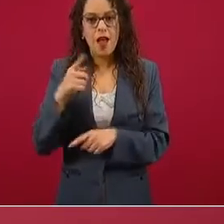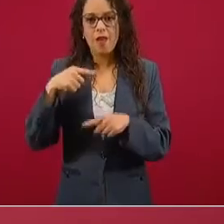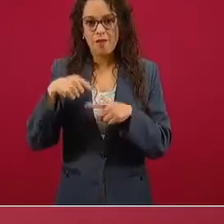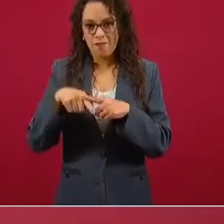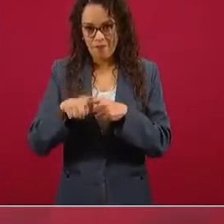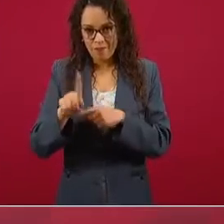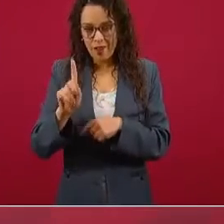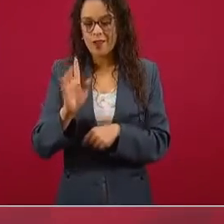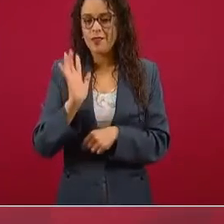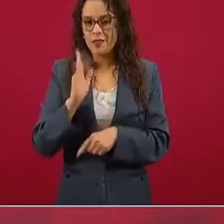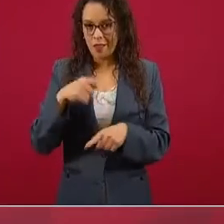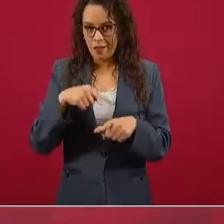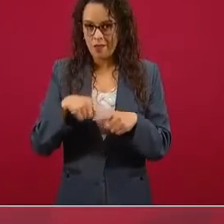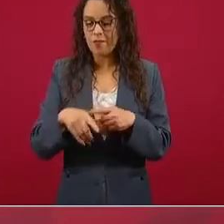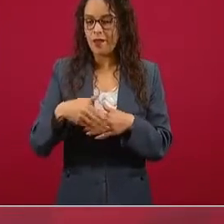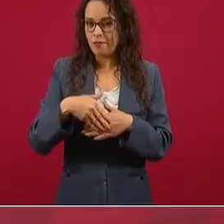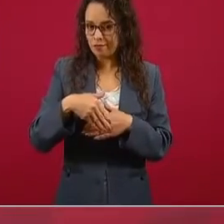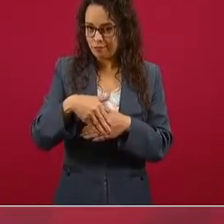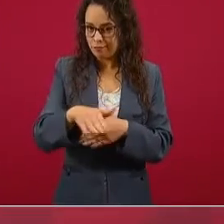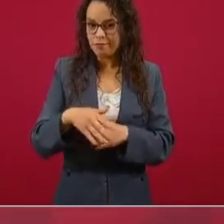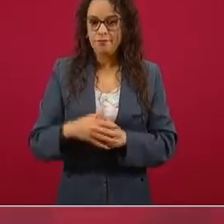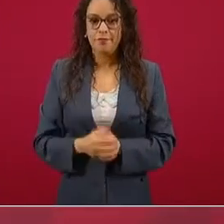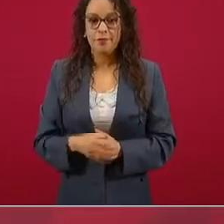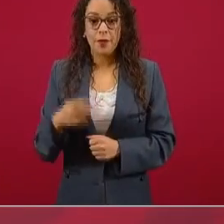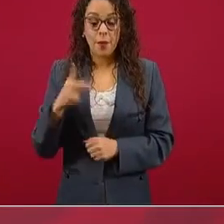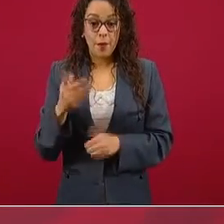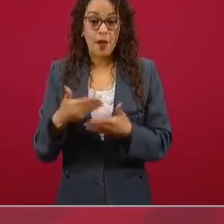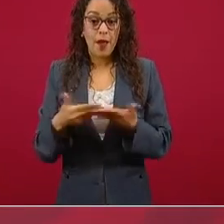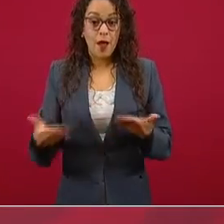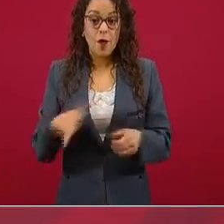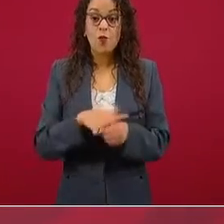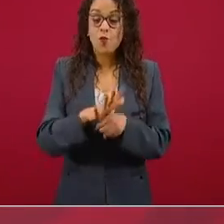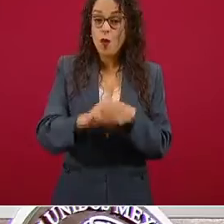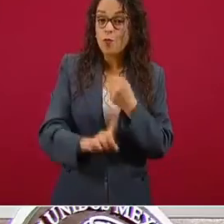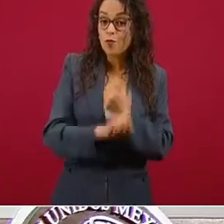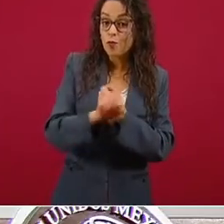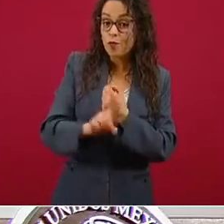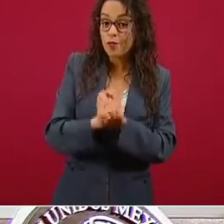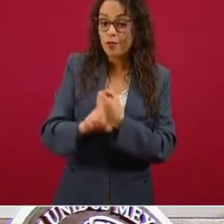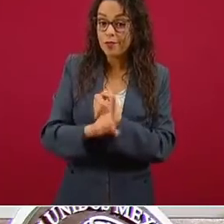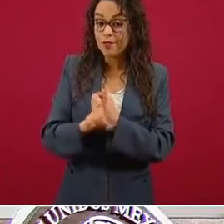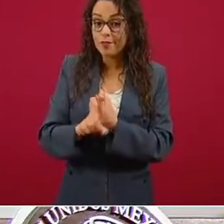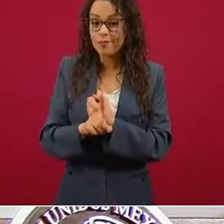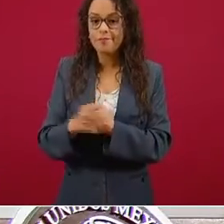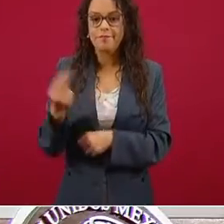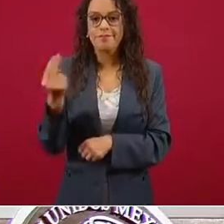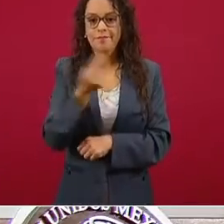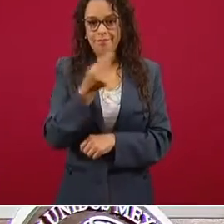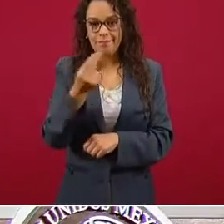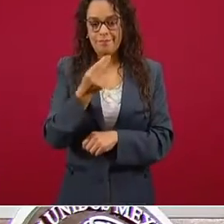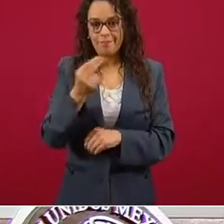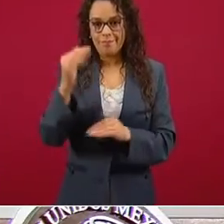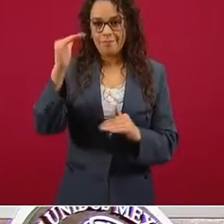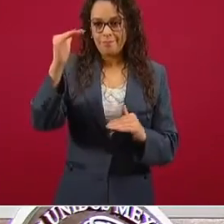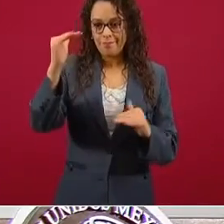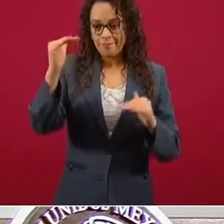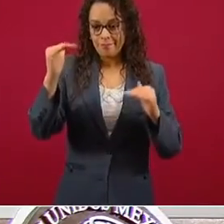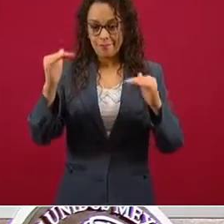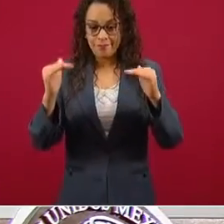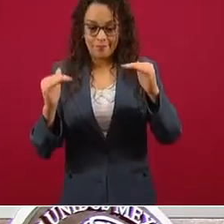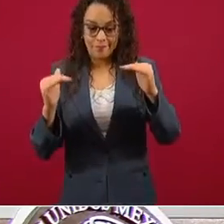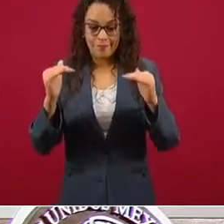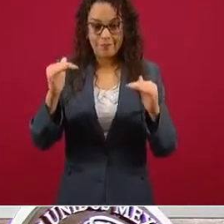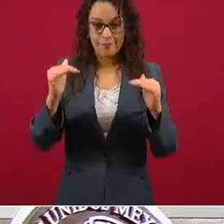reactivada. Ahora tenemos problemas porque hay que equilibrar la salud